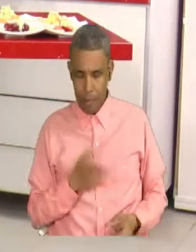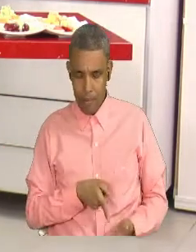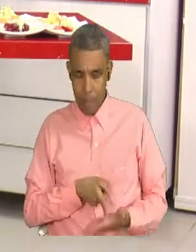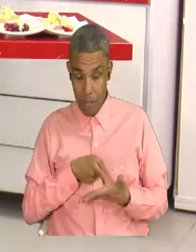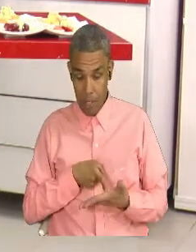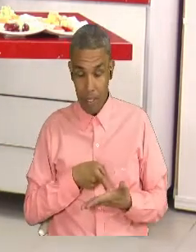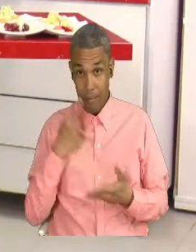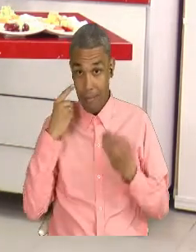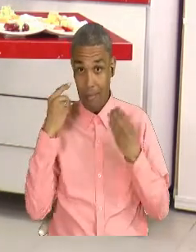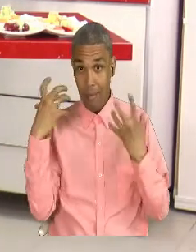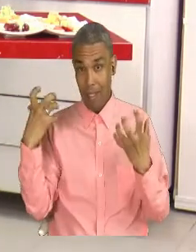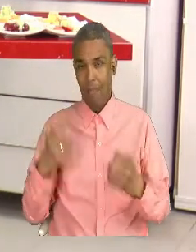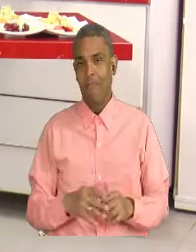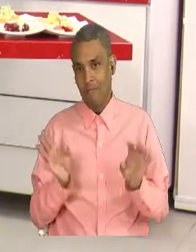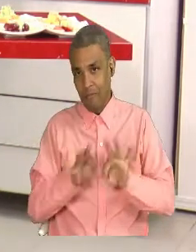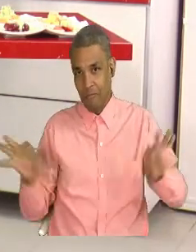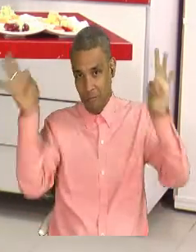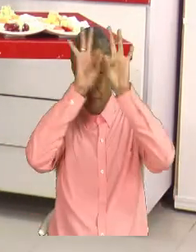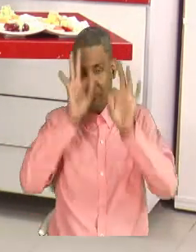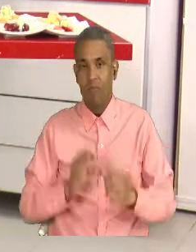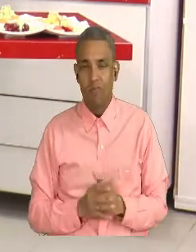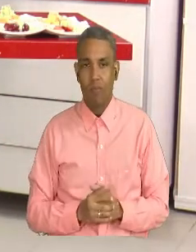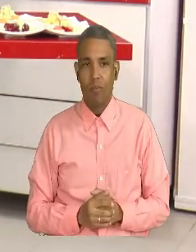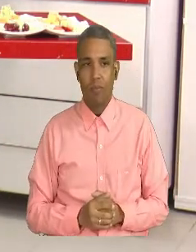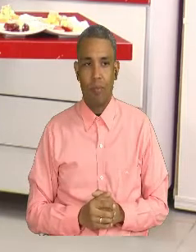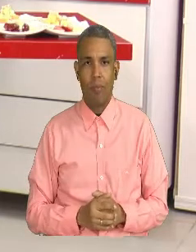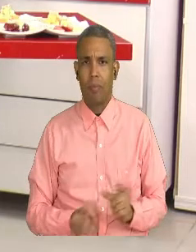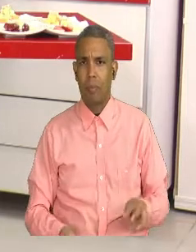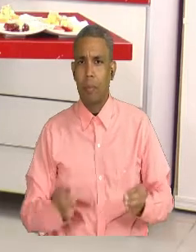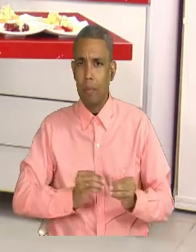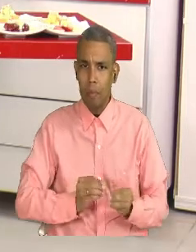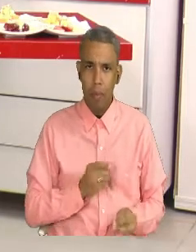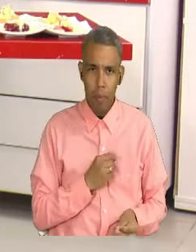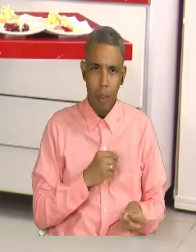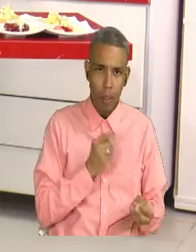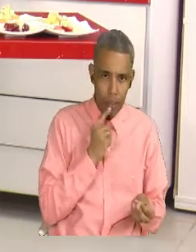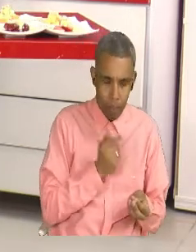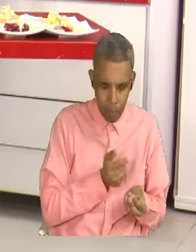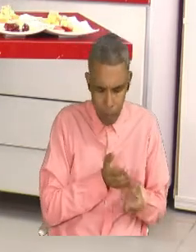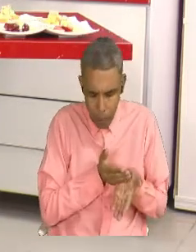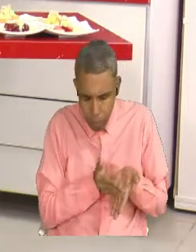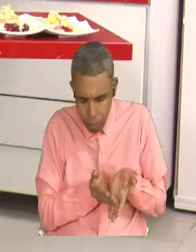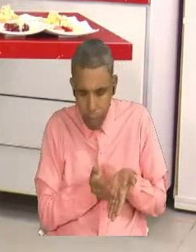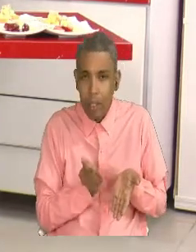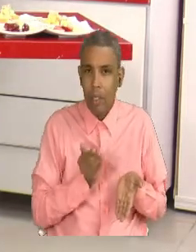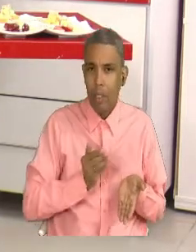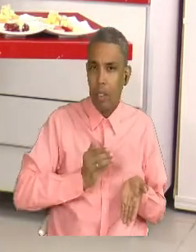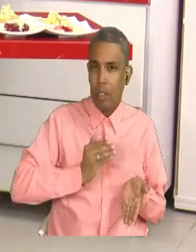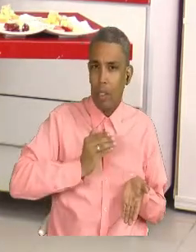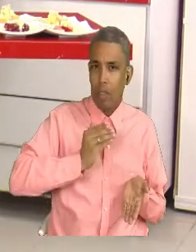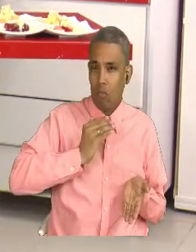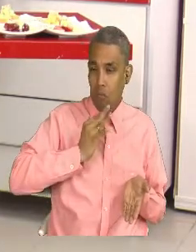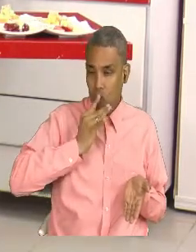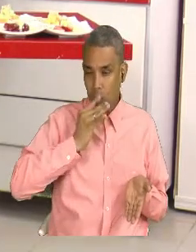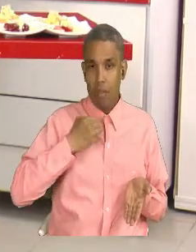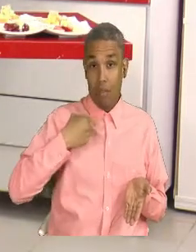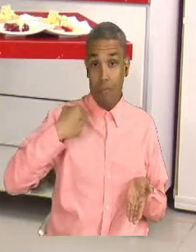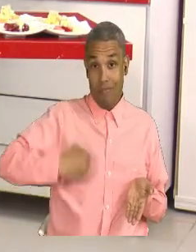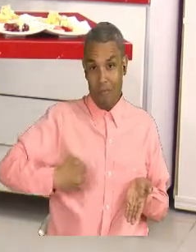Las especies. Claro. Oh, me y podemos bello. Coronar con un moñito de perejil. Ok.